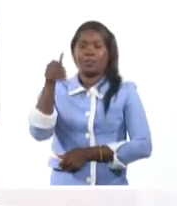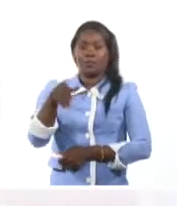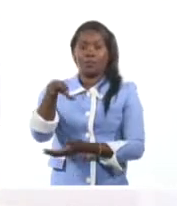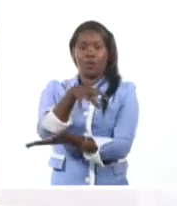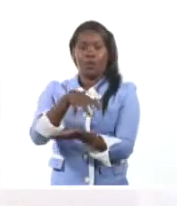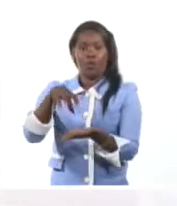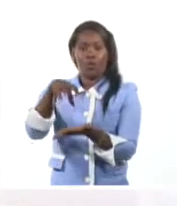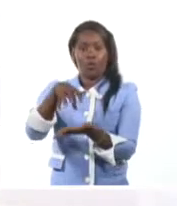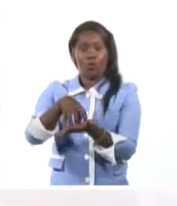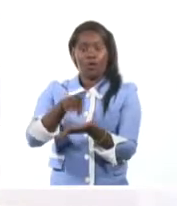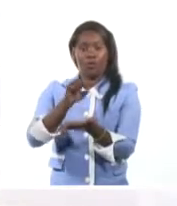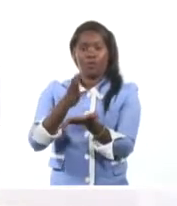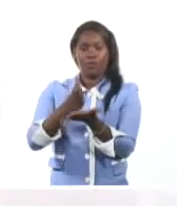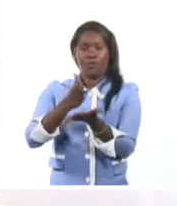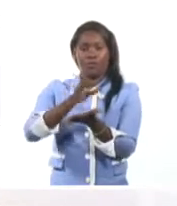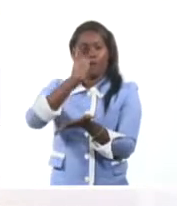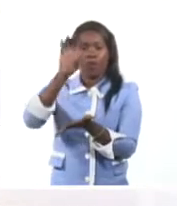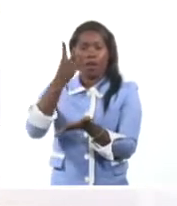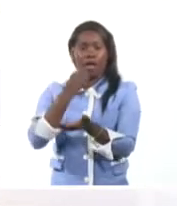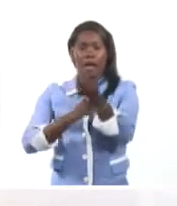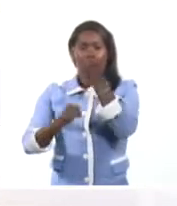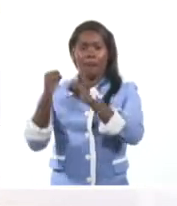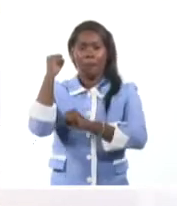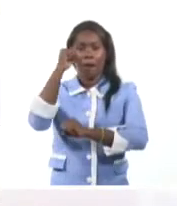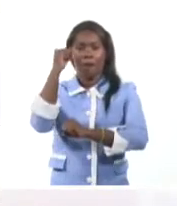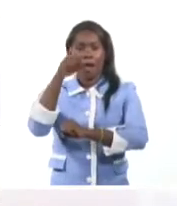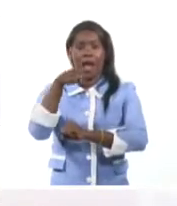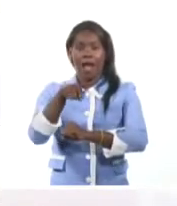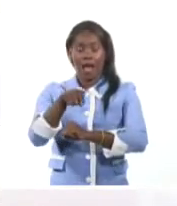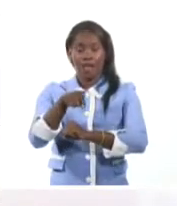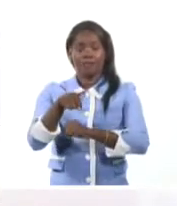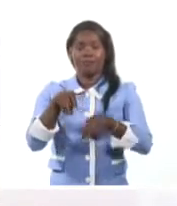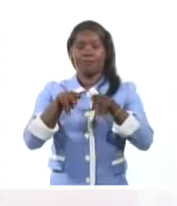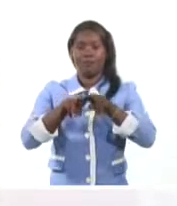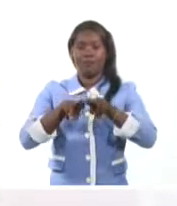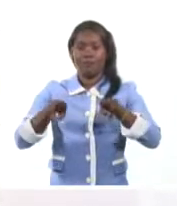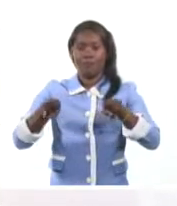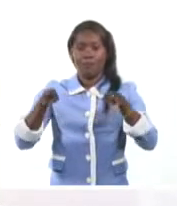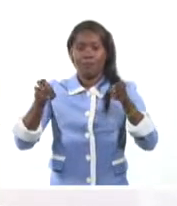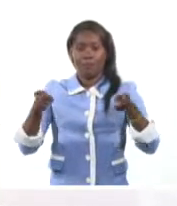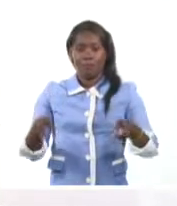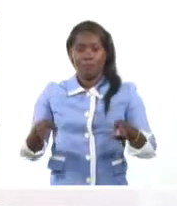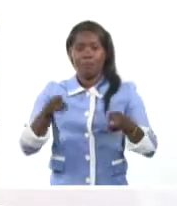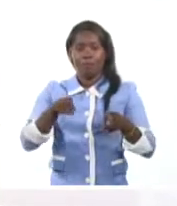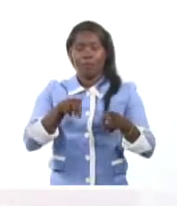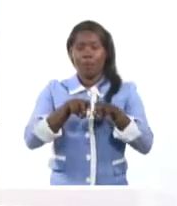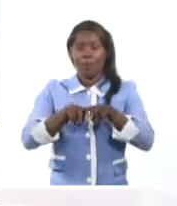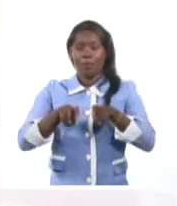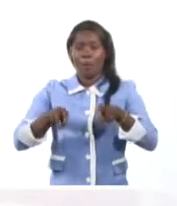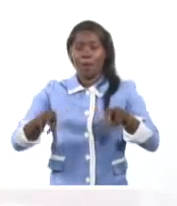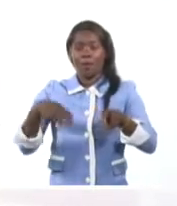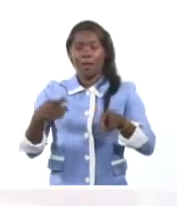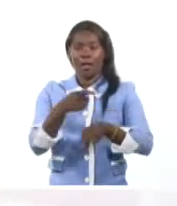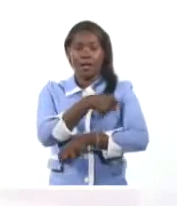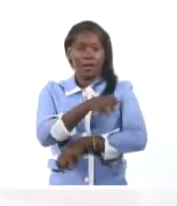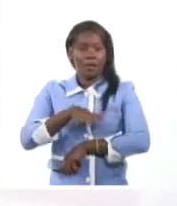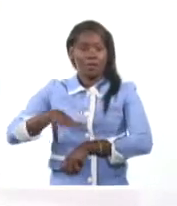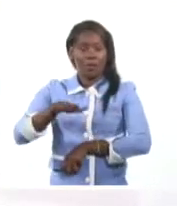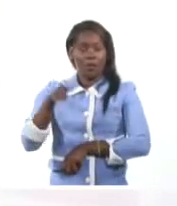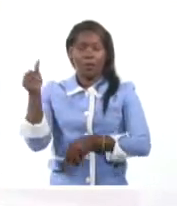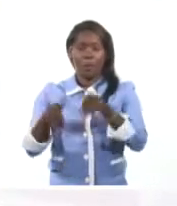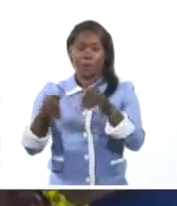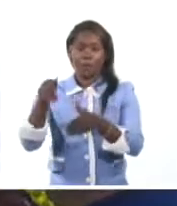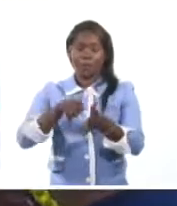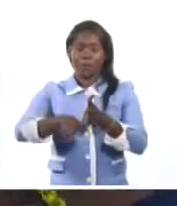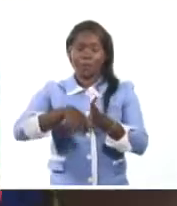electoral ubicado en la Escuela Nacional de Boxeo, donde se habilitó una urna para la votación tanto de atletas como pobladores en general.